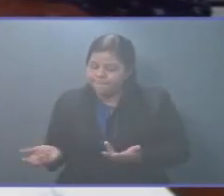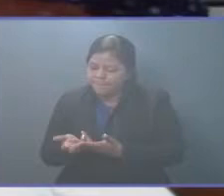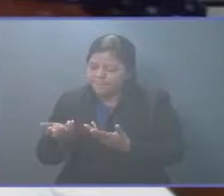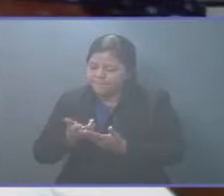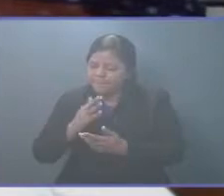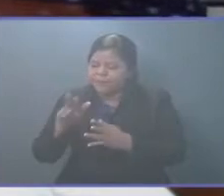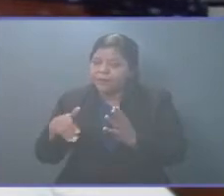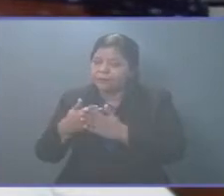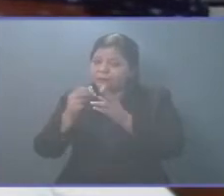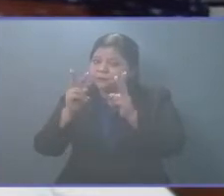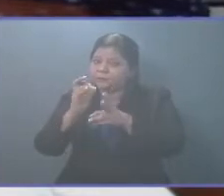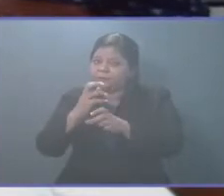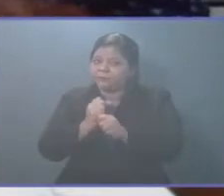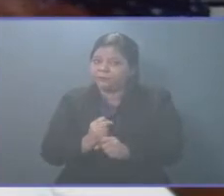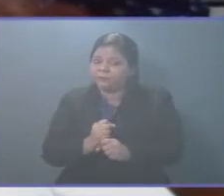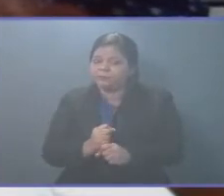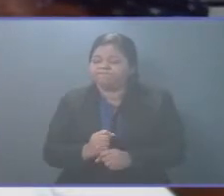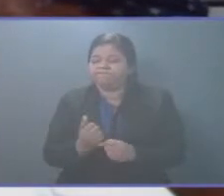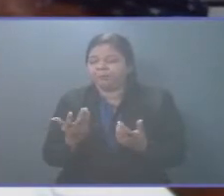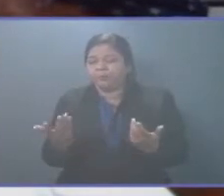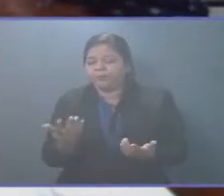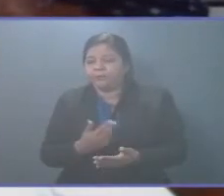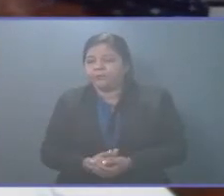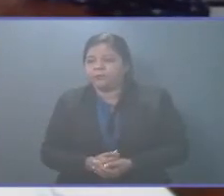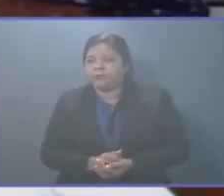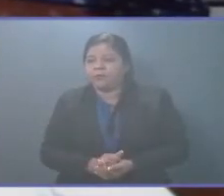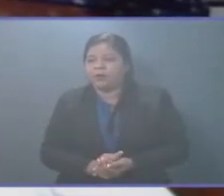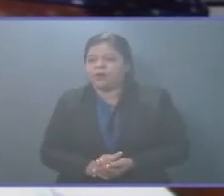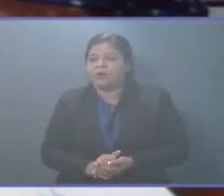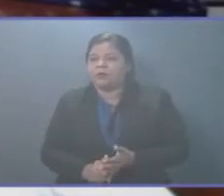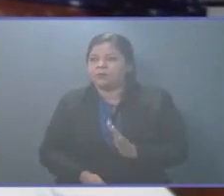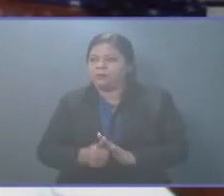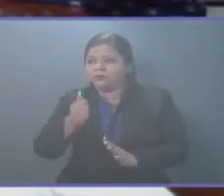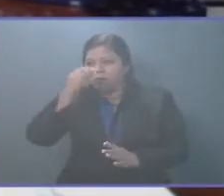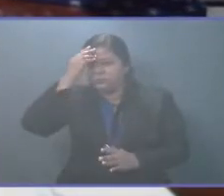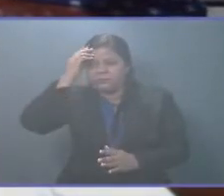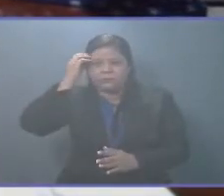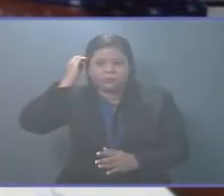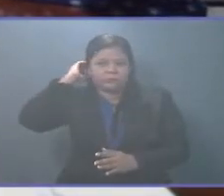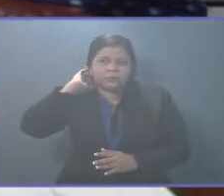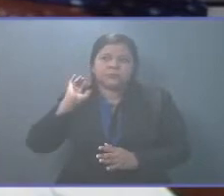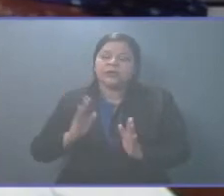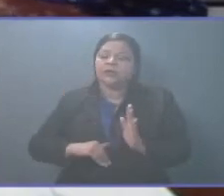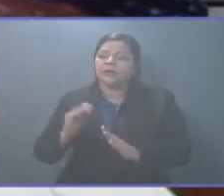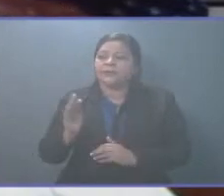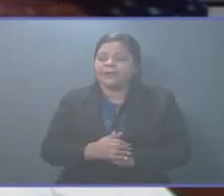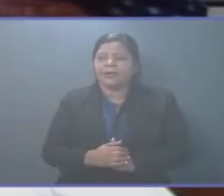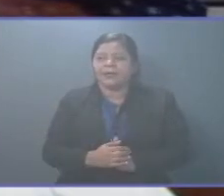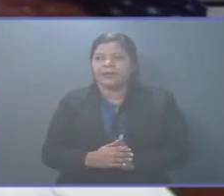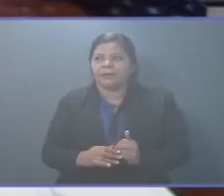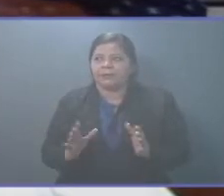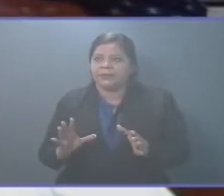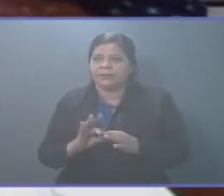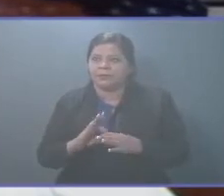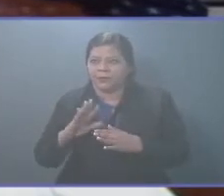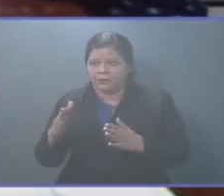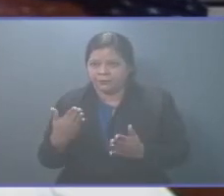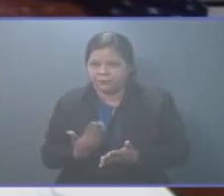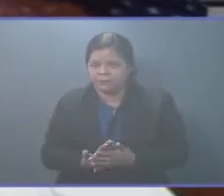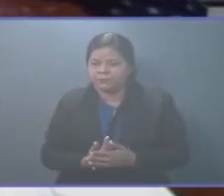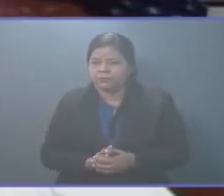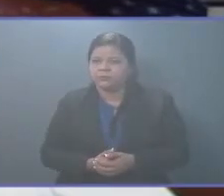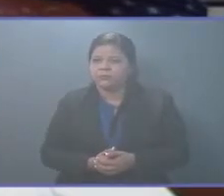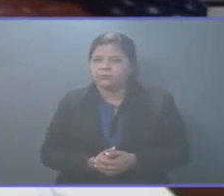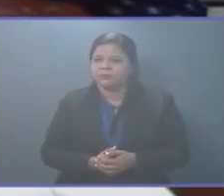a seguridad. Sería la propuesta para poder secundar al diputado Martel. Correcto. Diputado